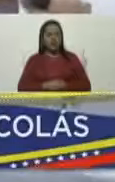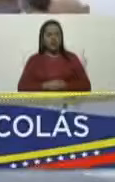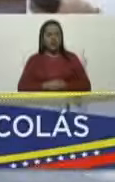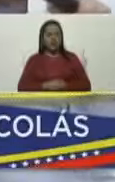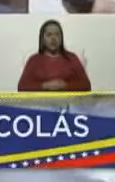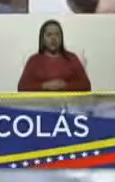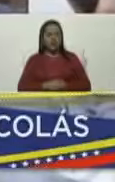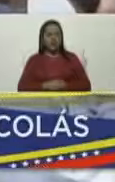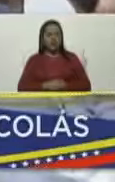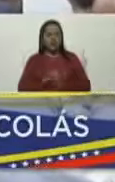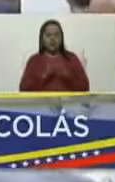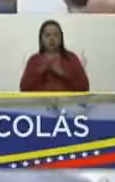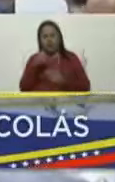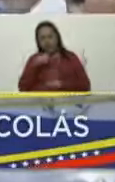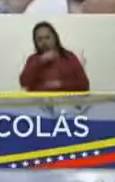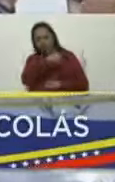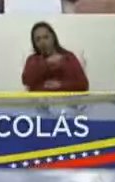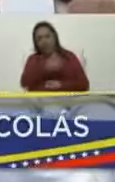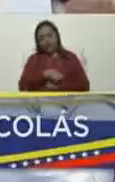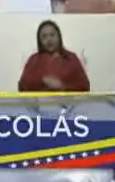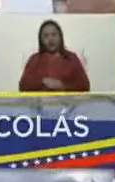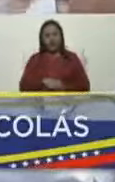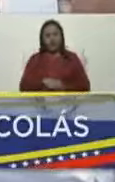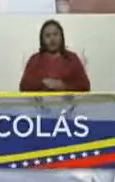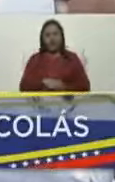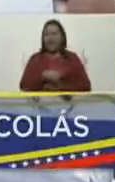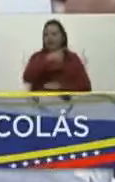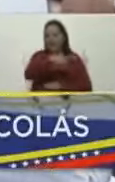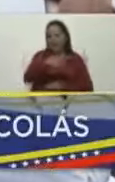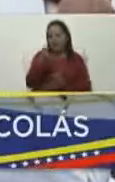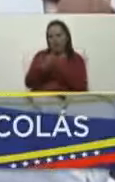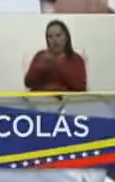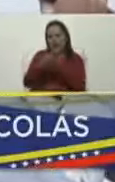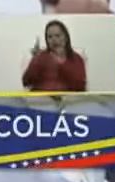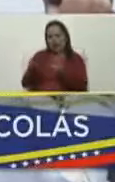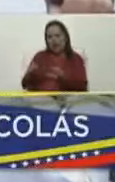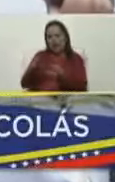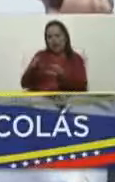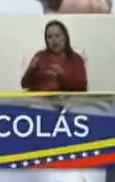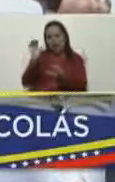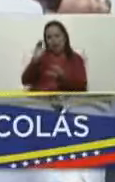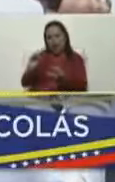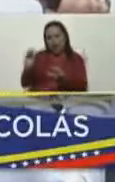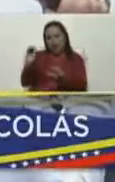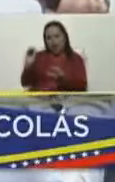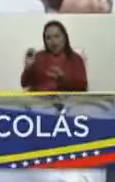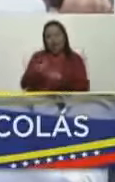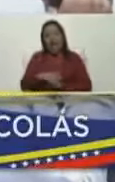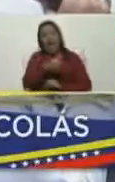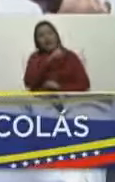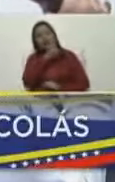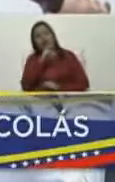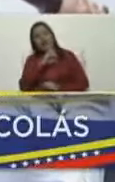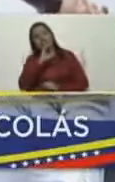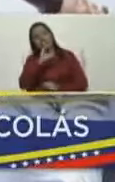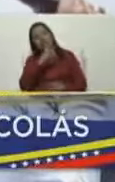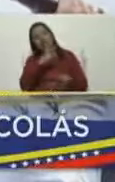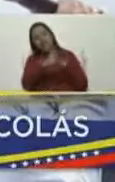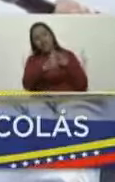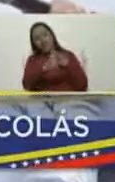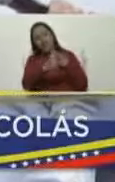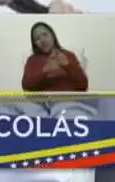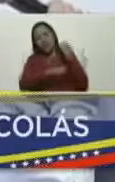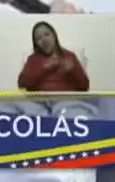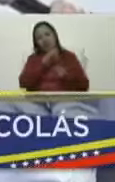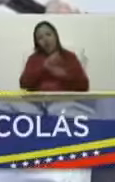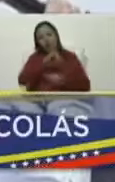El micrófono. Este es bastante económico, este. Ah, ese se llama cero kilómetro. ¿Cómo te ha ido,